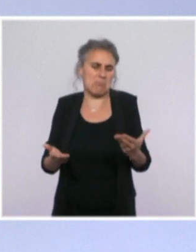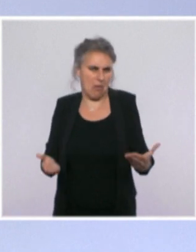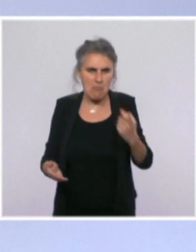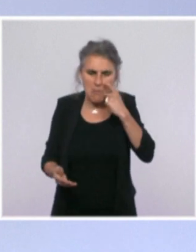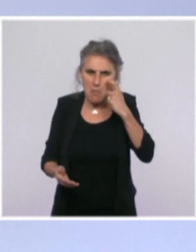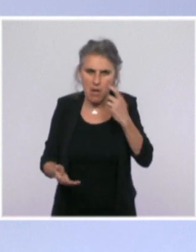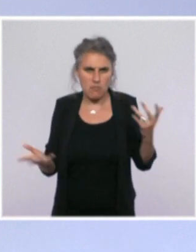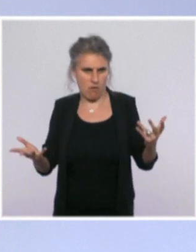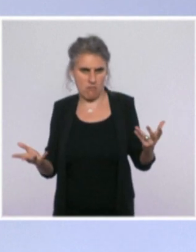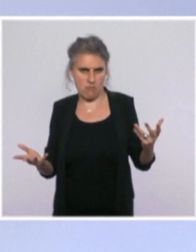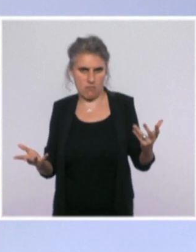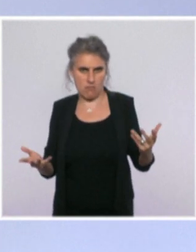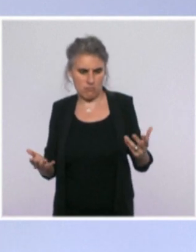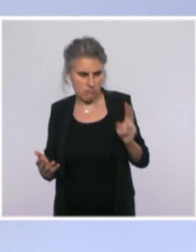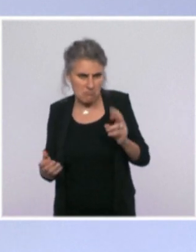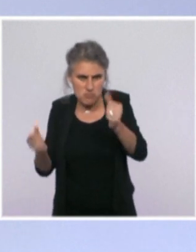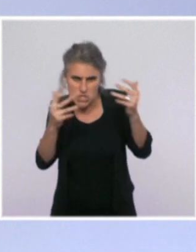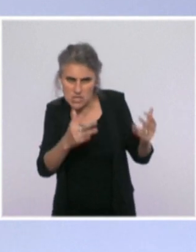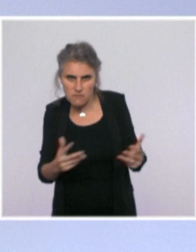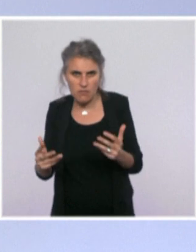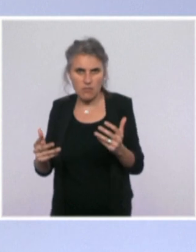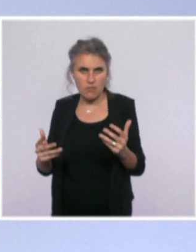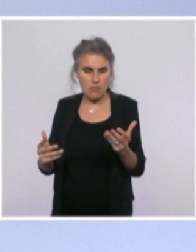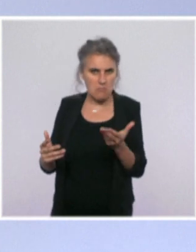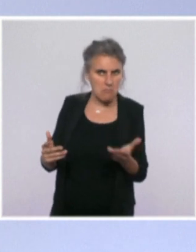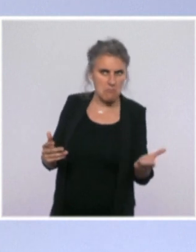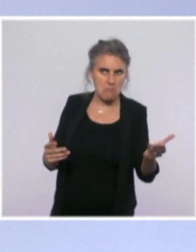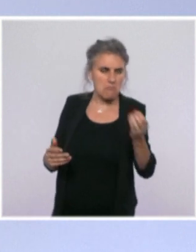resultados registrados ya no la justifican.